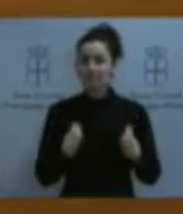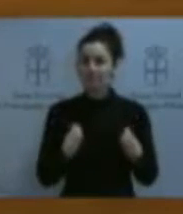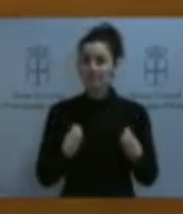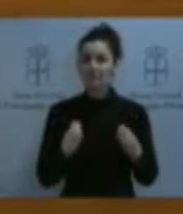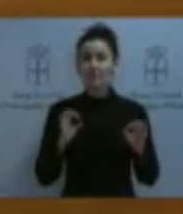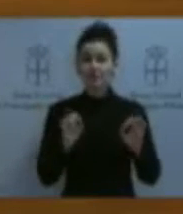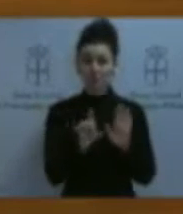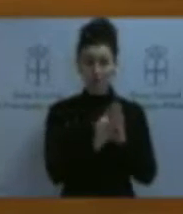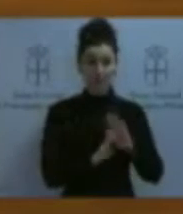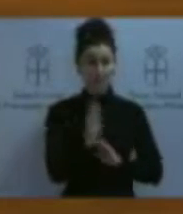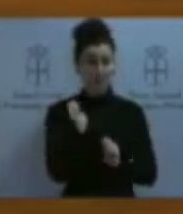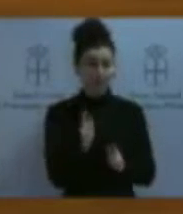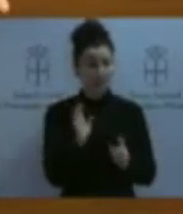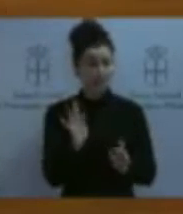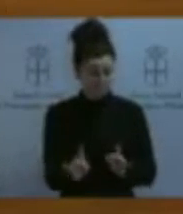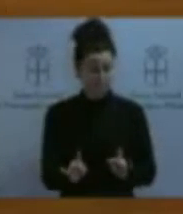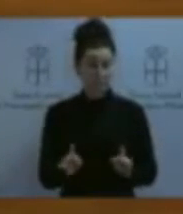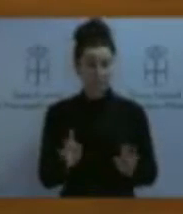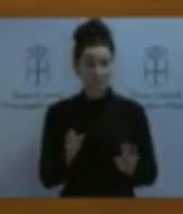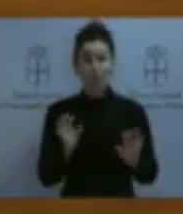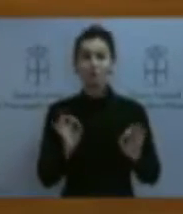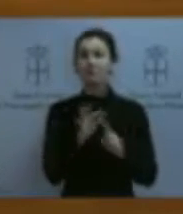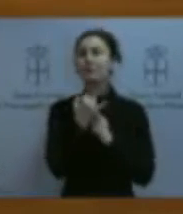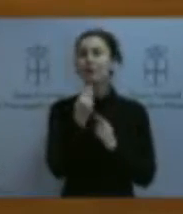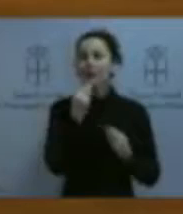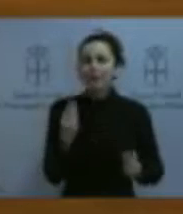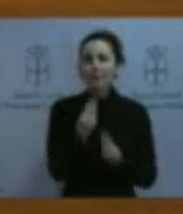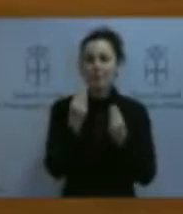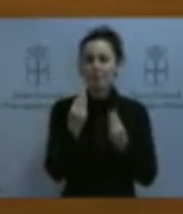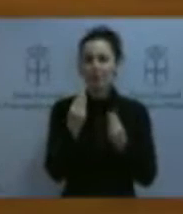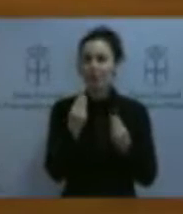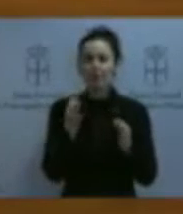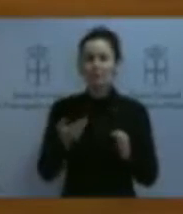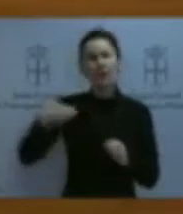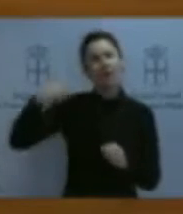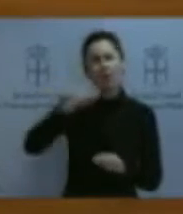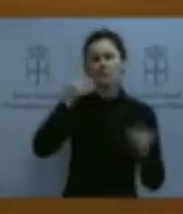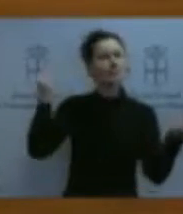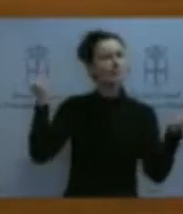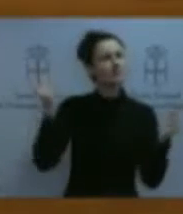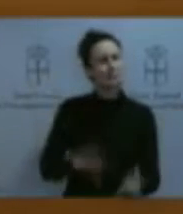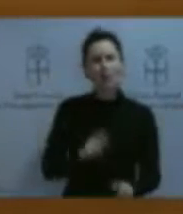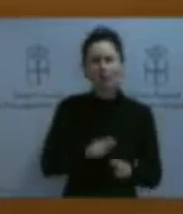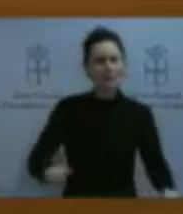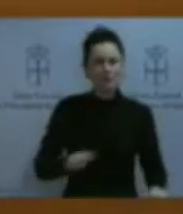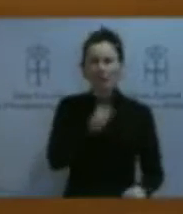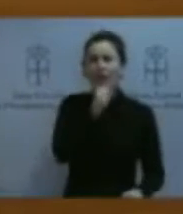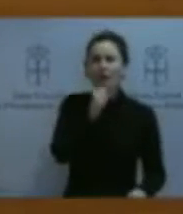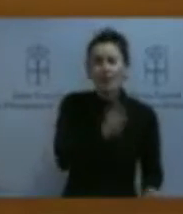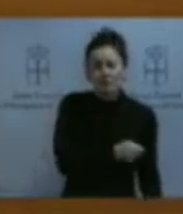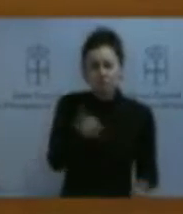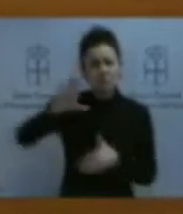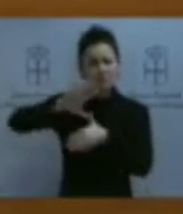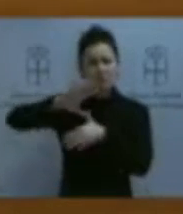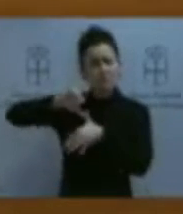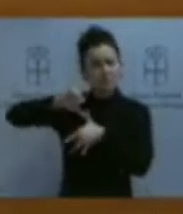mejora la situación de la migración más histórica, más mayor, especialmente en Latinoamérica, que llevaban una década pidiendo la actualización de la ley